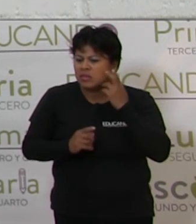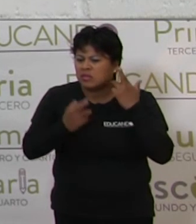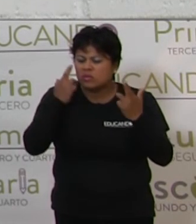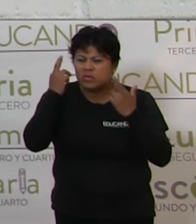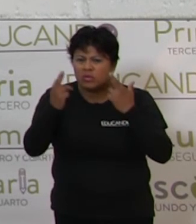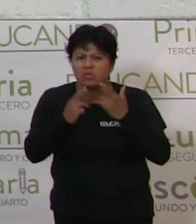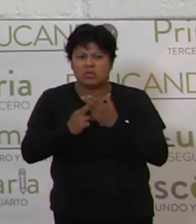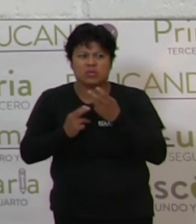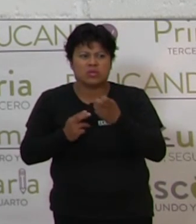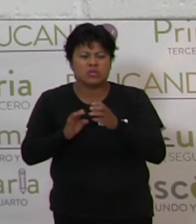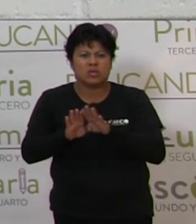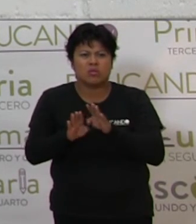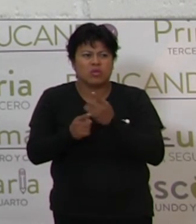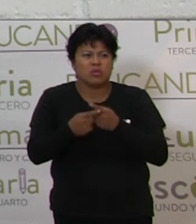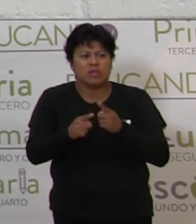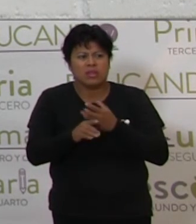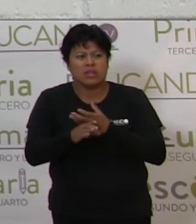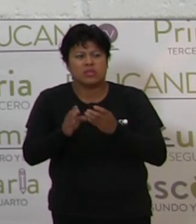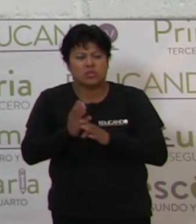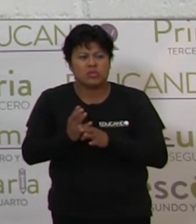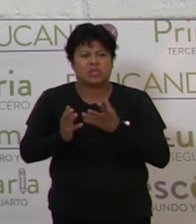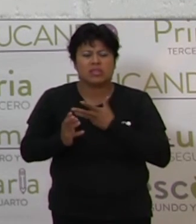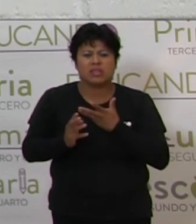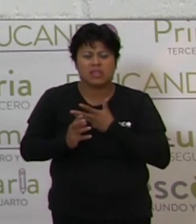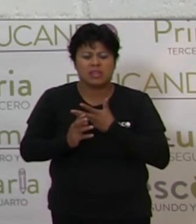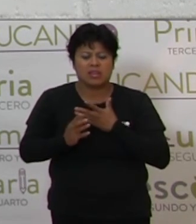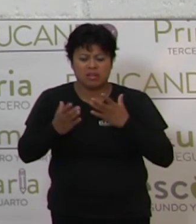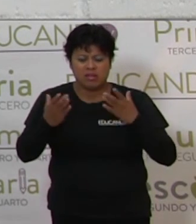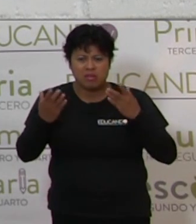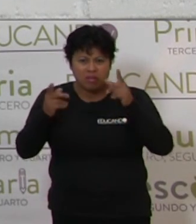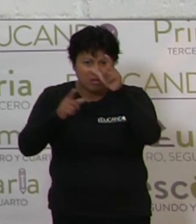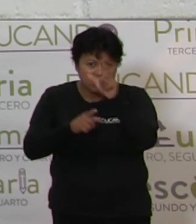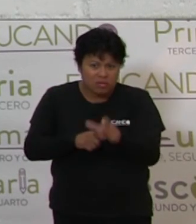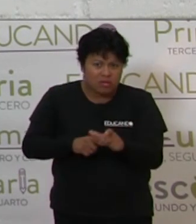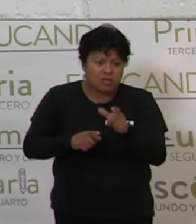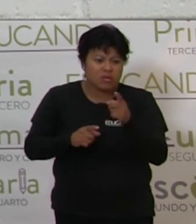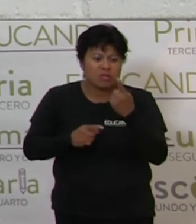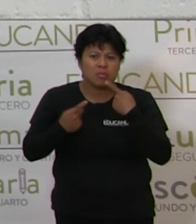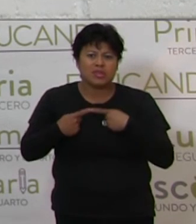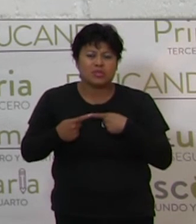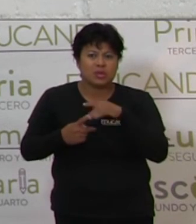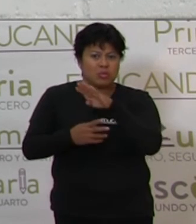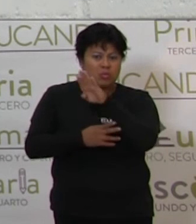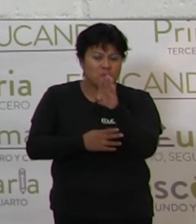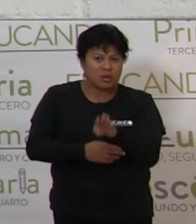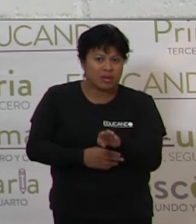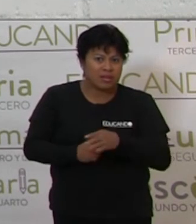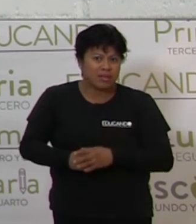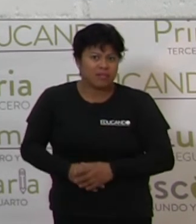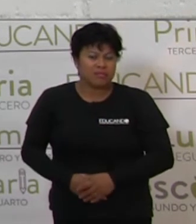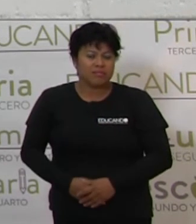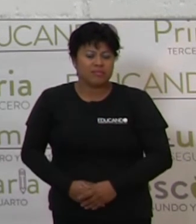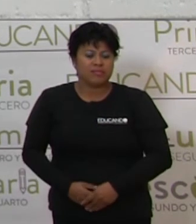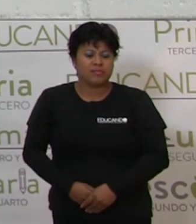que existen en algunas iglesias y que representan la figura de una persona muerta?